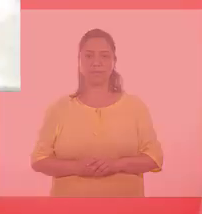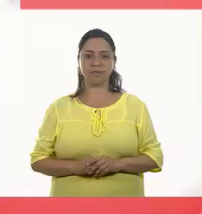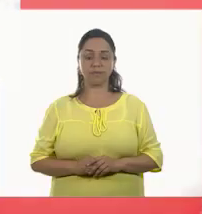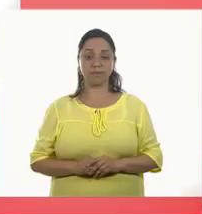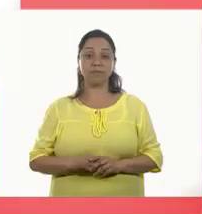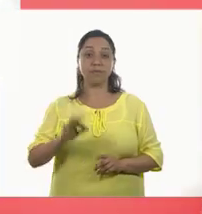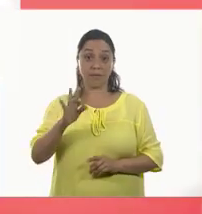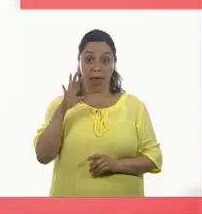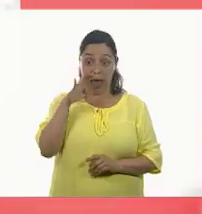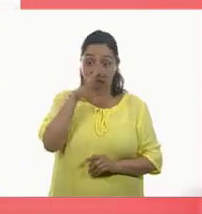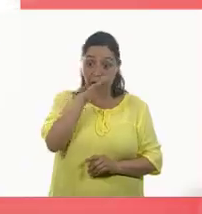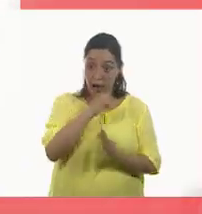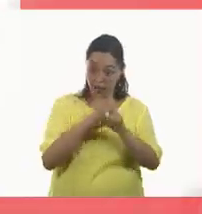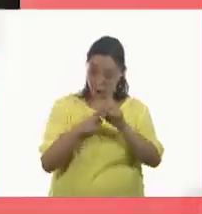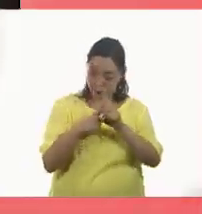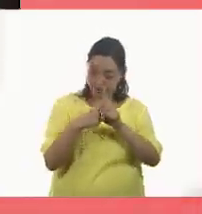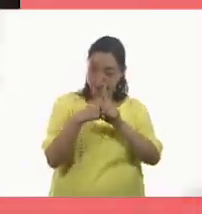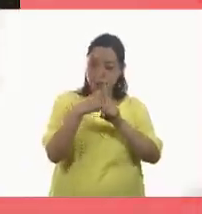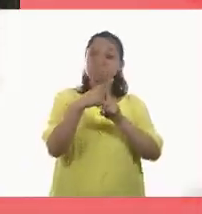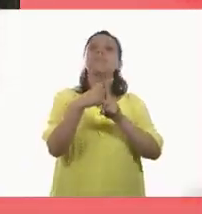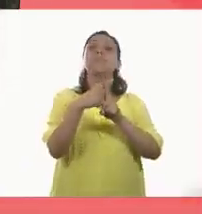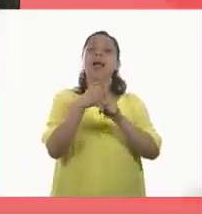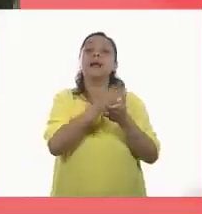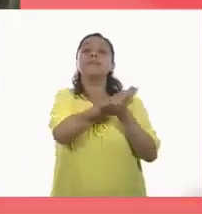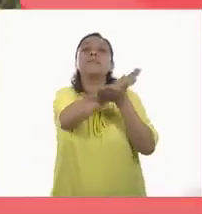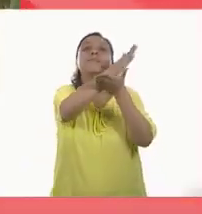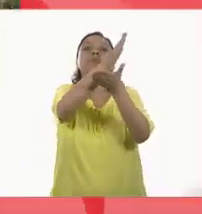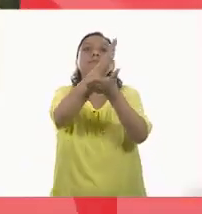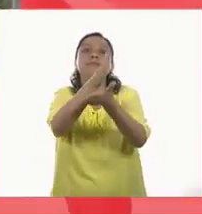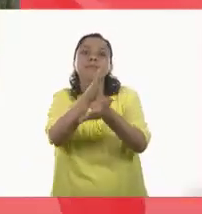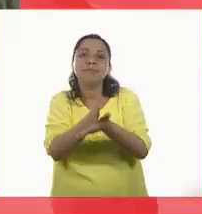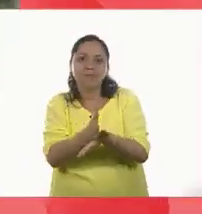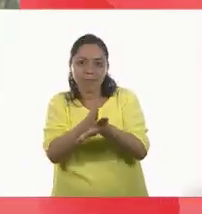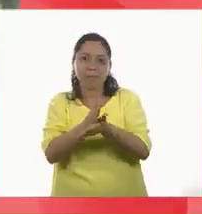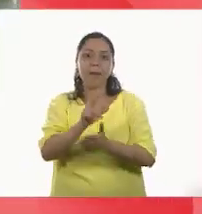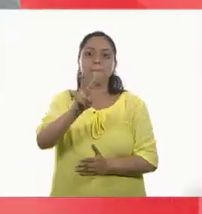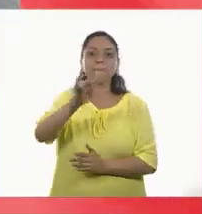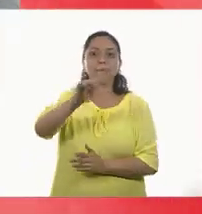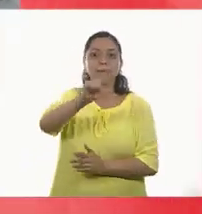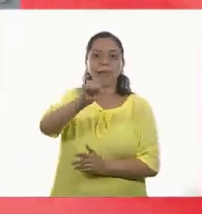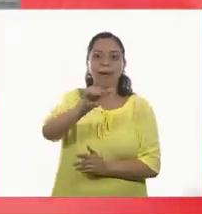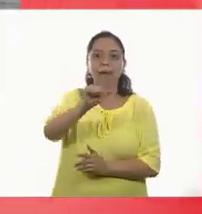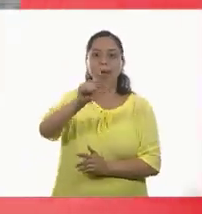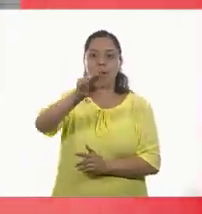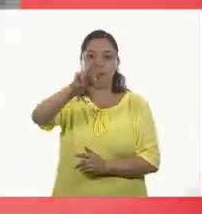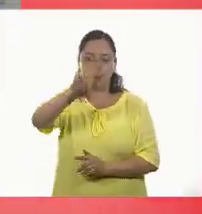Si el calor aumenta, nada mejor que visitar el balneario de Villaluz.